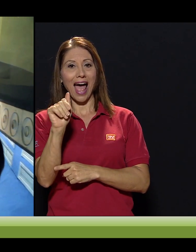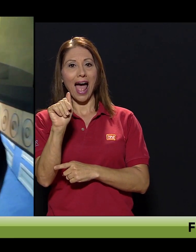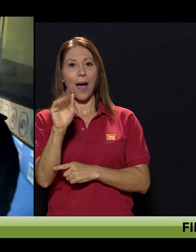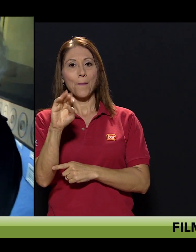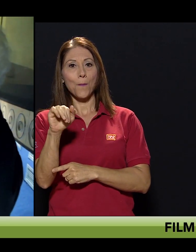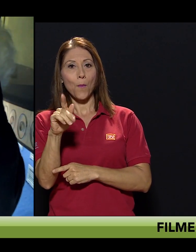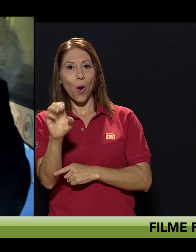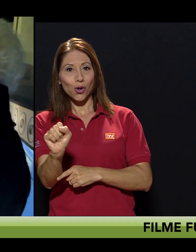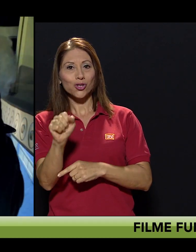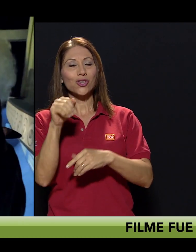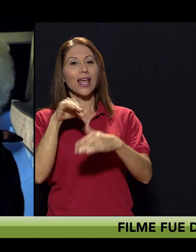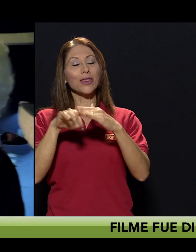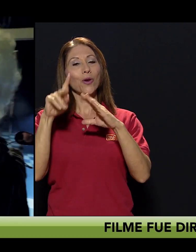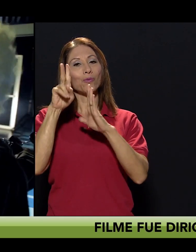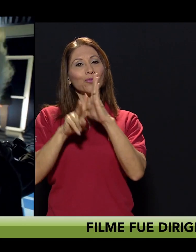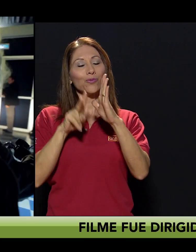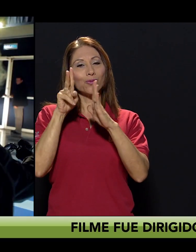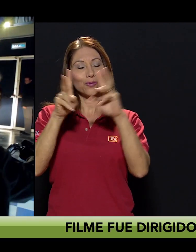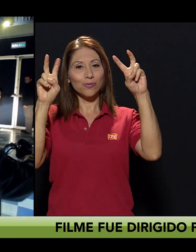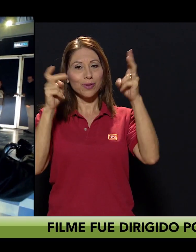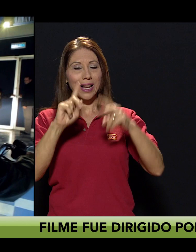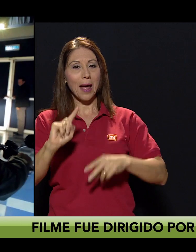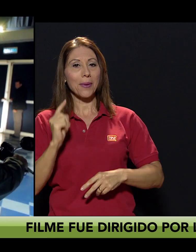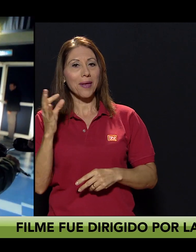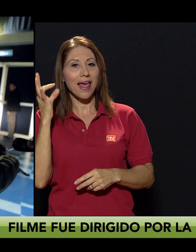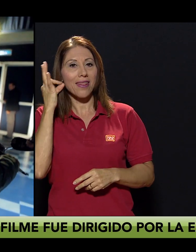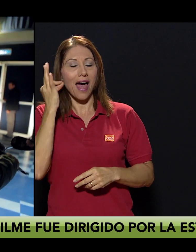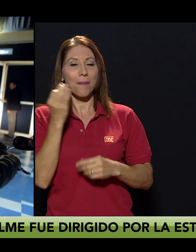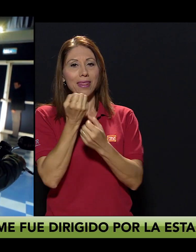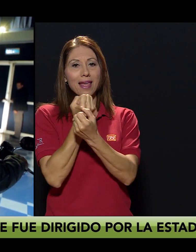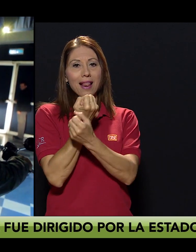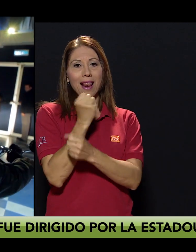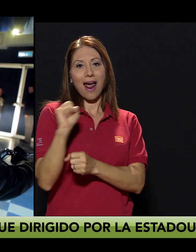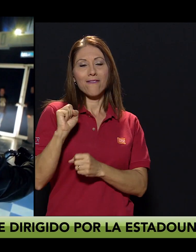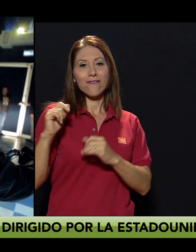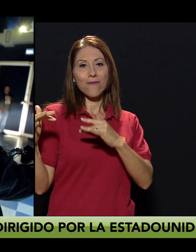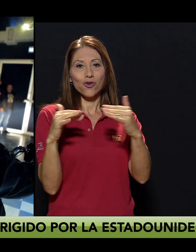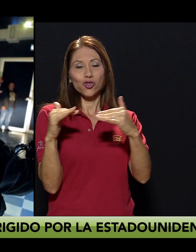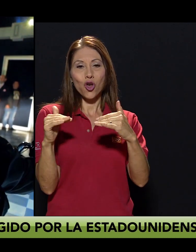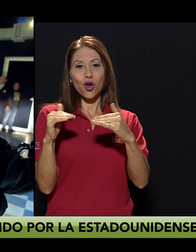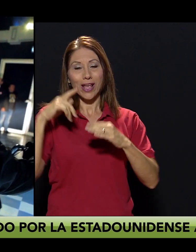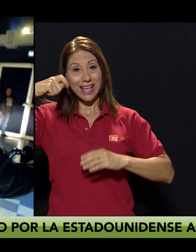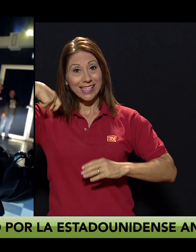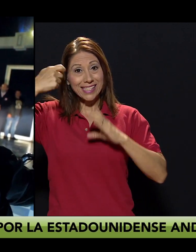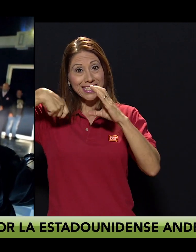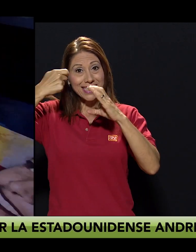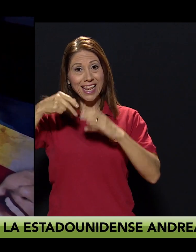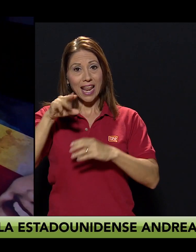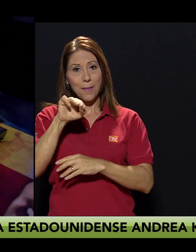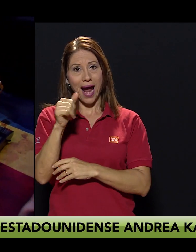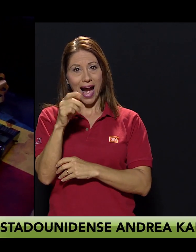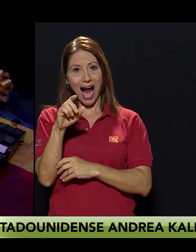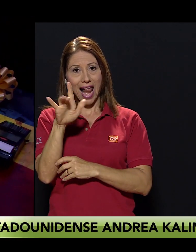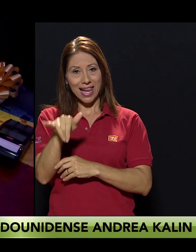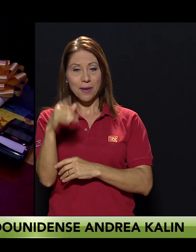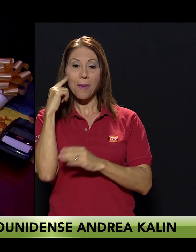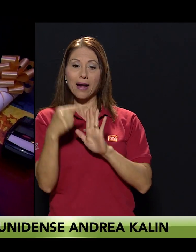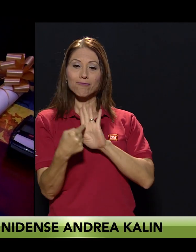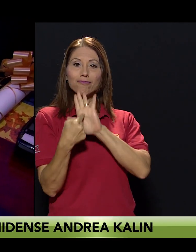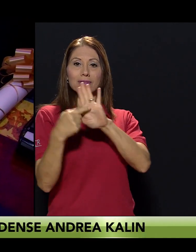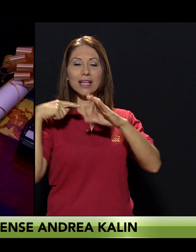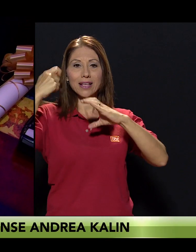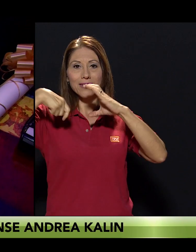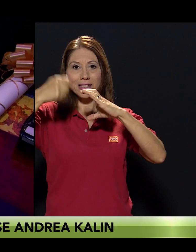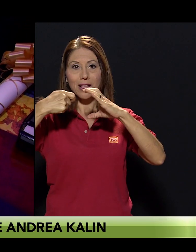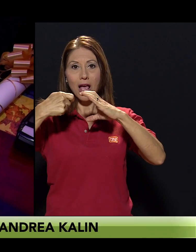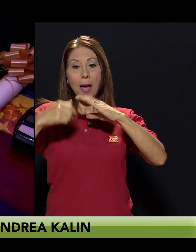dama De Costa Rica Henrietta Vox A la premiere Del documental La primera dama De la revolución El Cinema